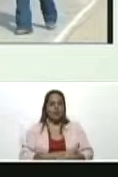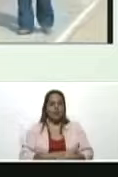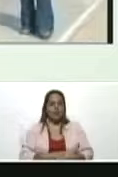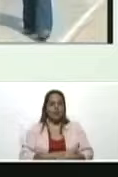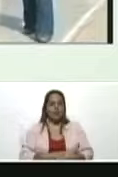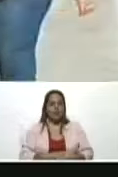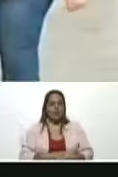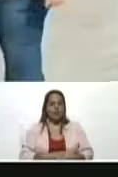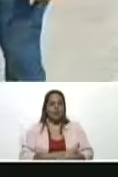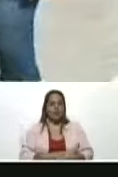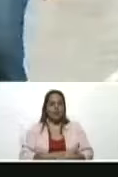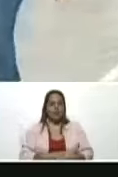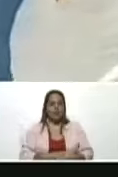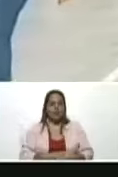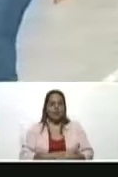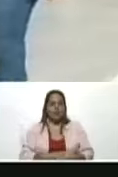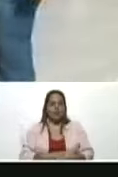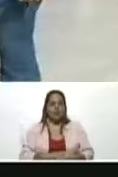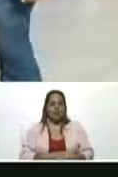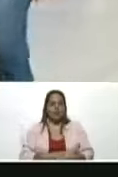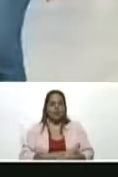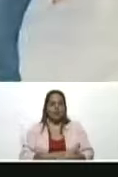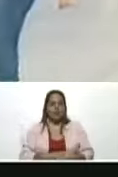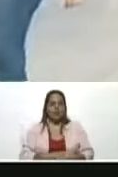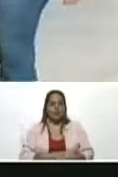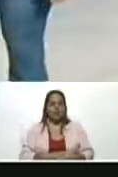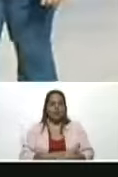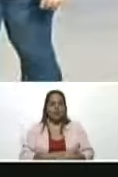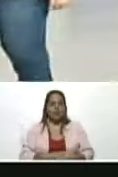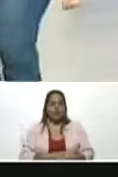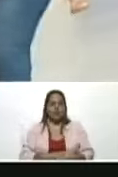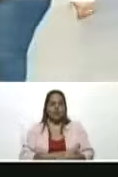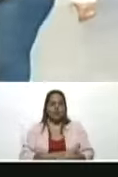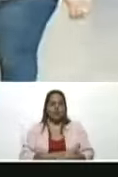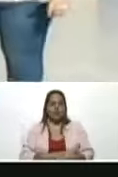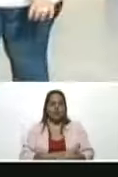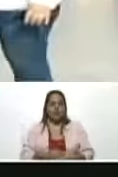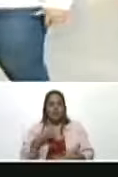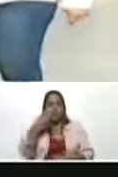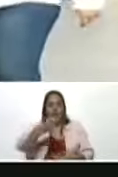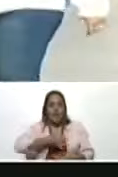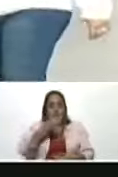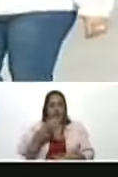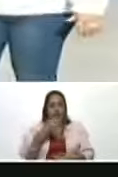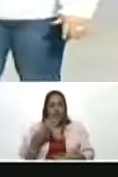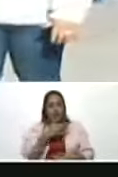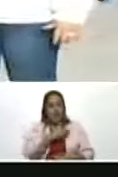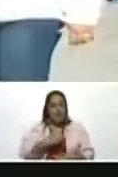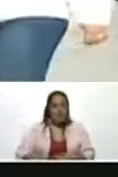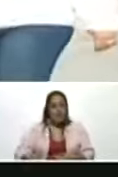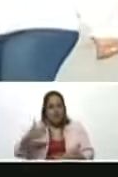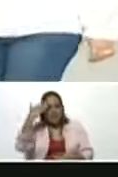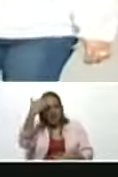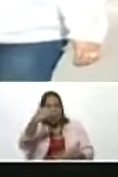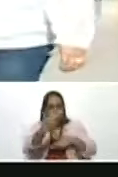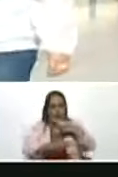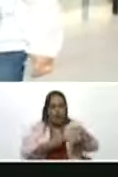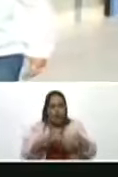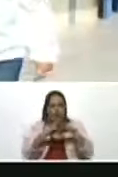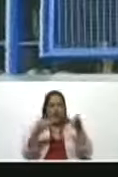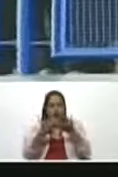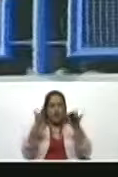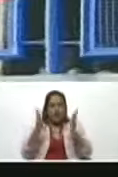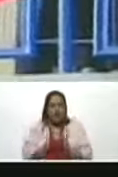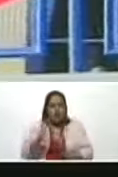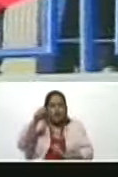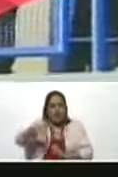Muy buenas tardes, querido presidente. Reciba usted un saludo revolucionario de parte de todos los estudiantes